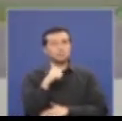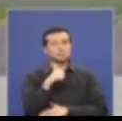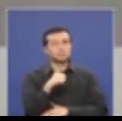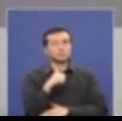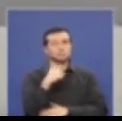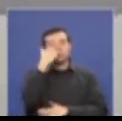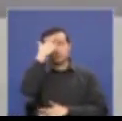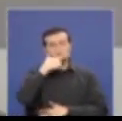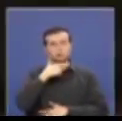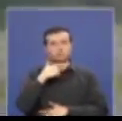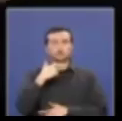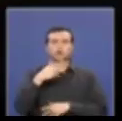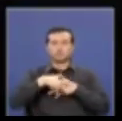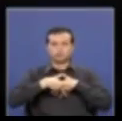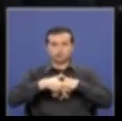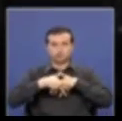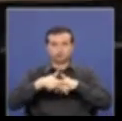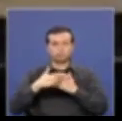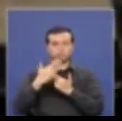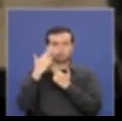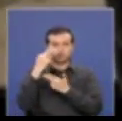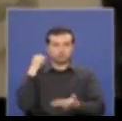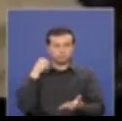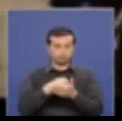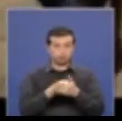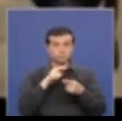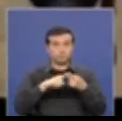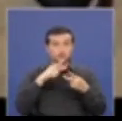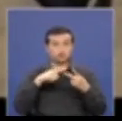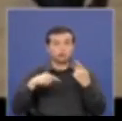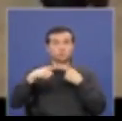El primero en un desfile militar y el segundo